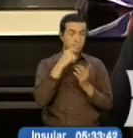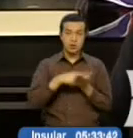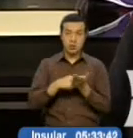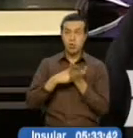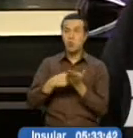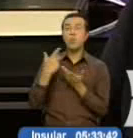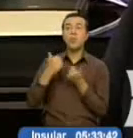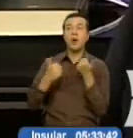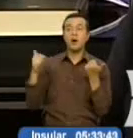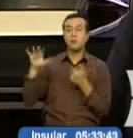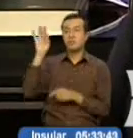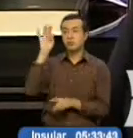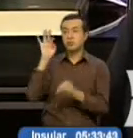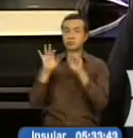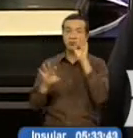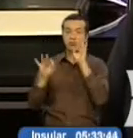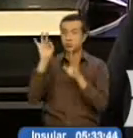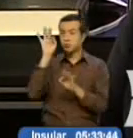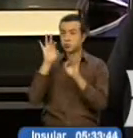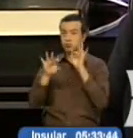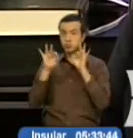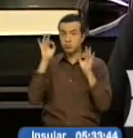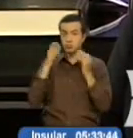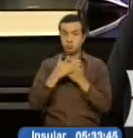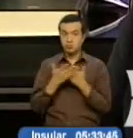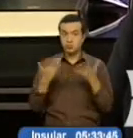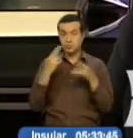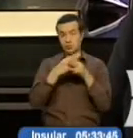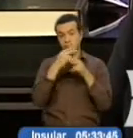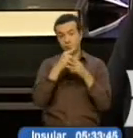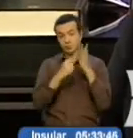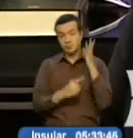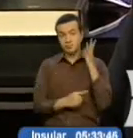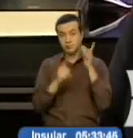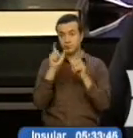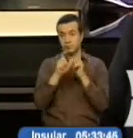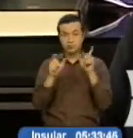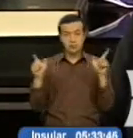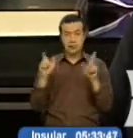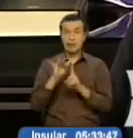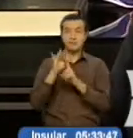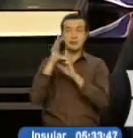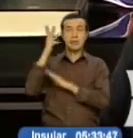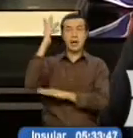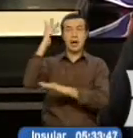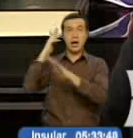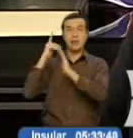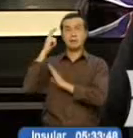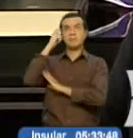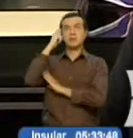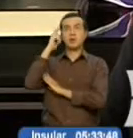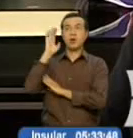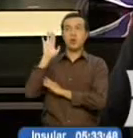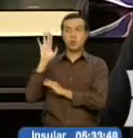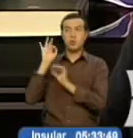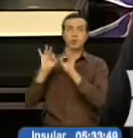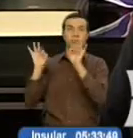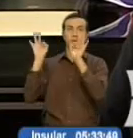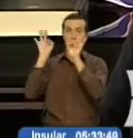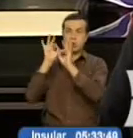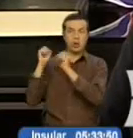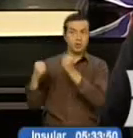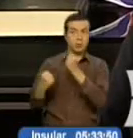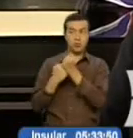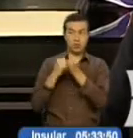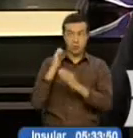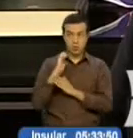Que presenta una lista de los personajes que nosotros creemos que son convenientes y que han